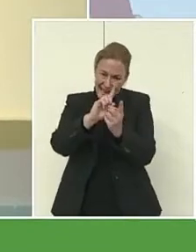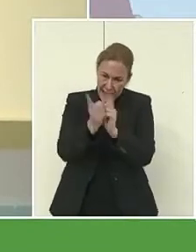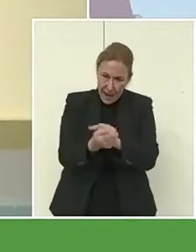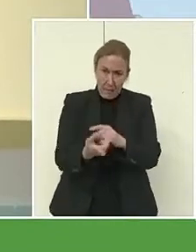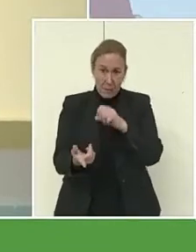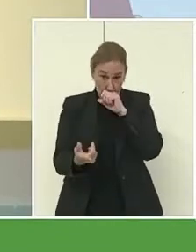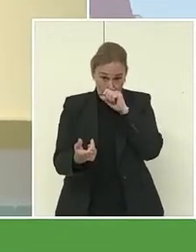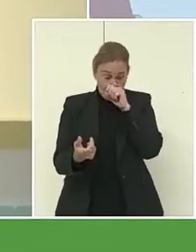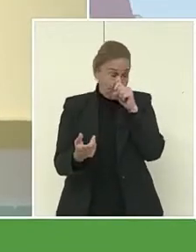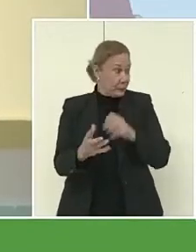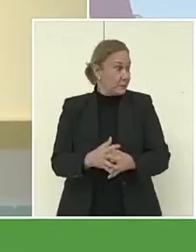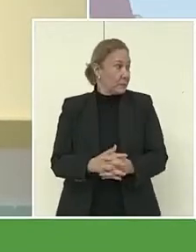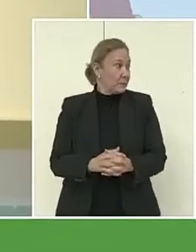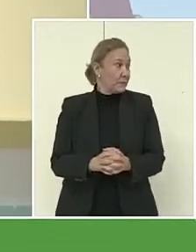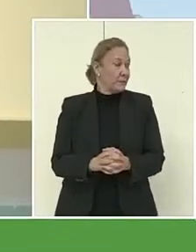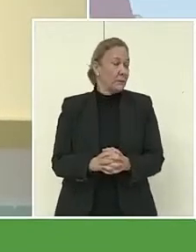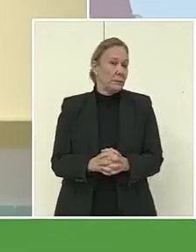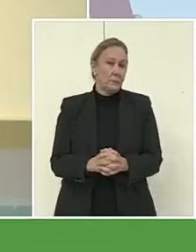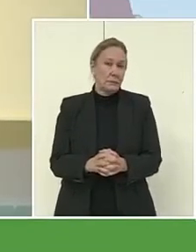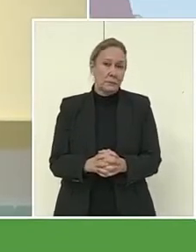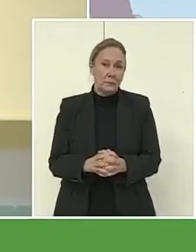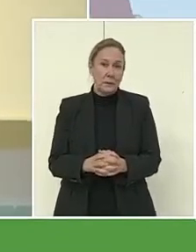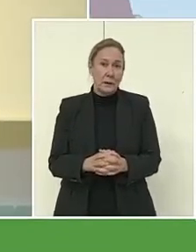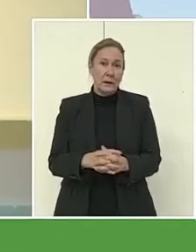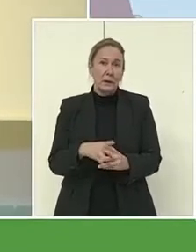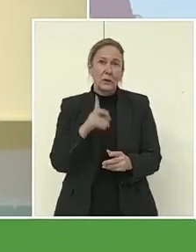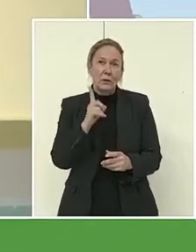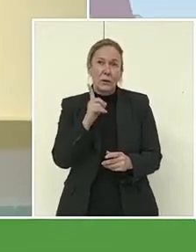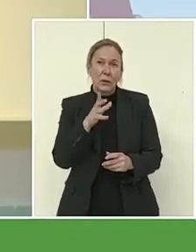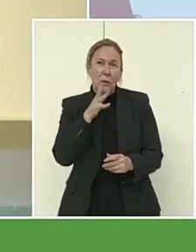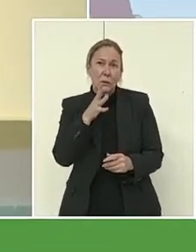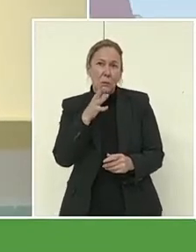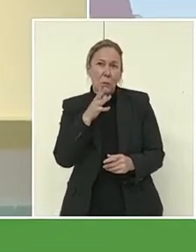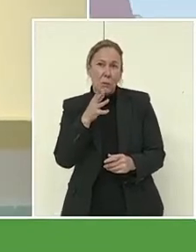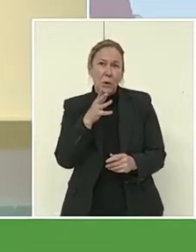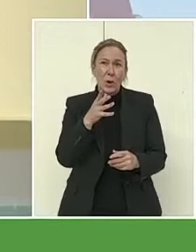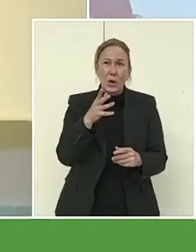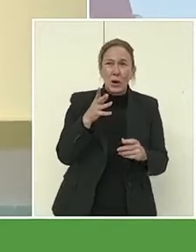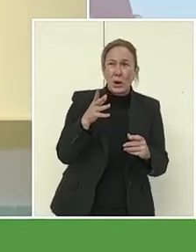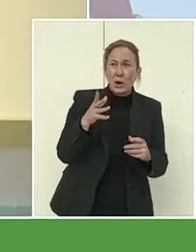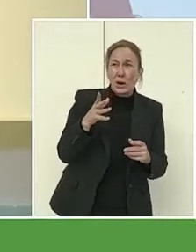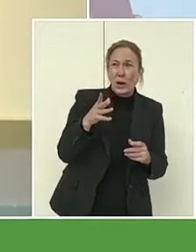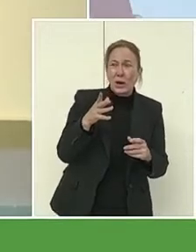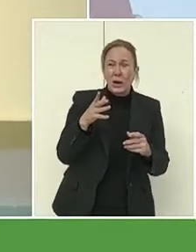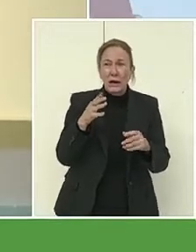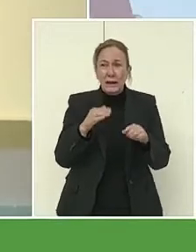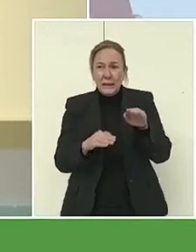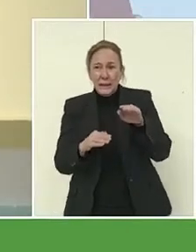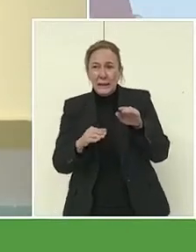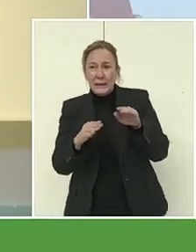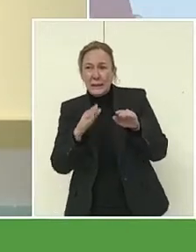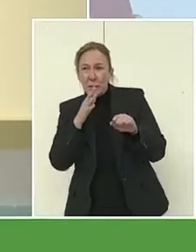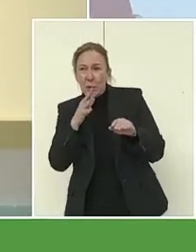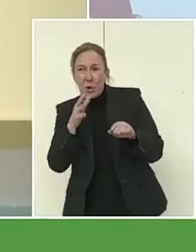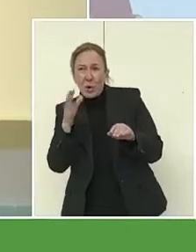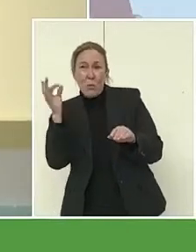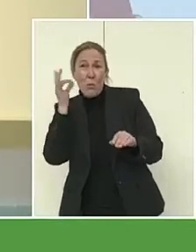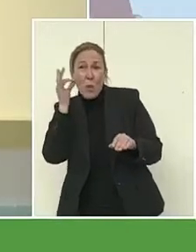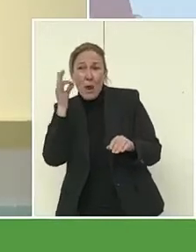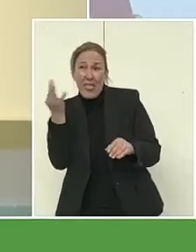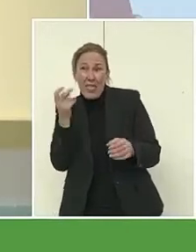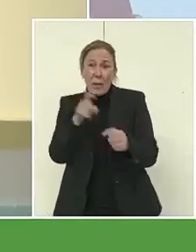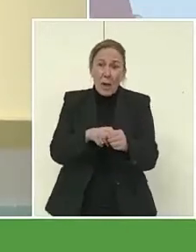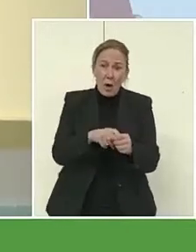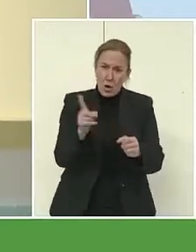no incidiría tampoco mucho en el hecho de que son mujeres, no, simplemente incidiría más en sus competencias y capacidades y las